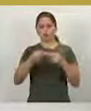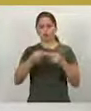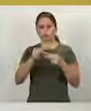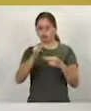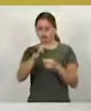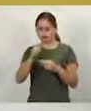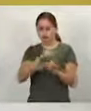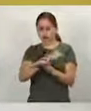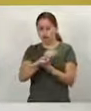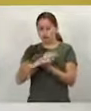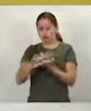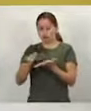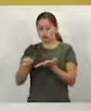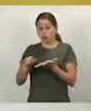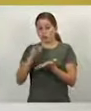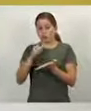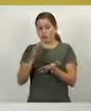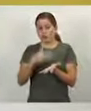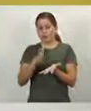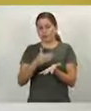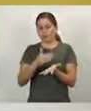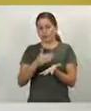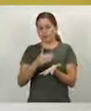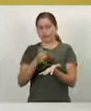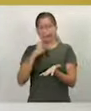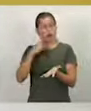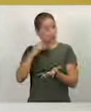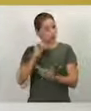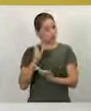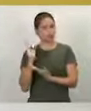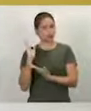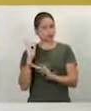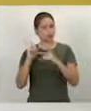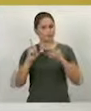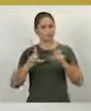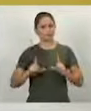tus anotaciones en tu libreta. Observen la imagen.